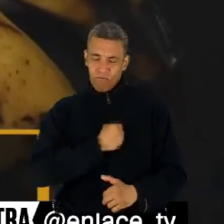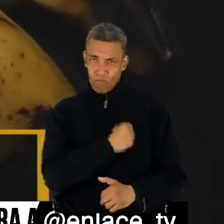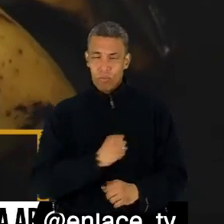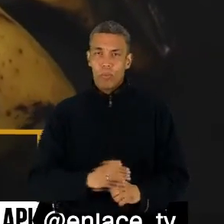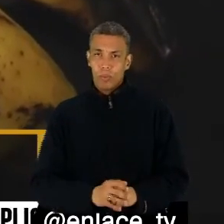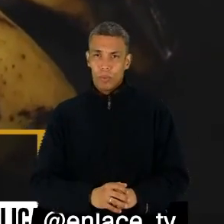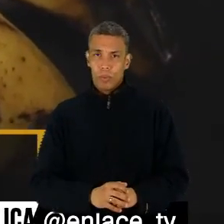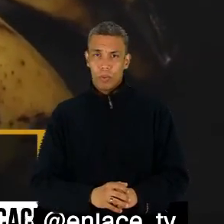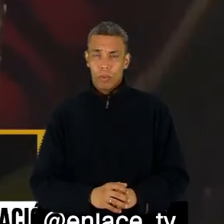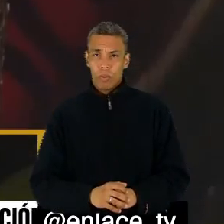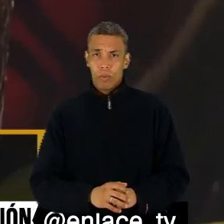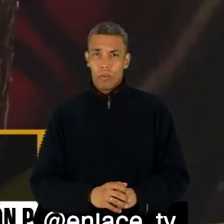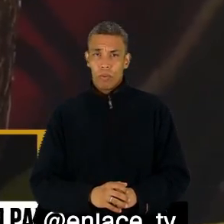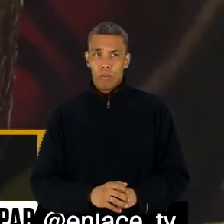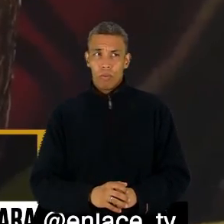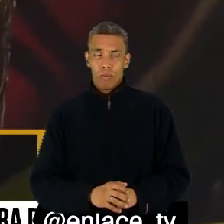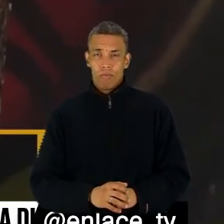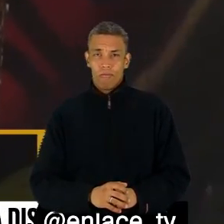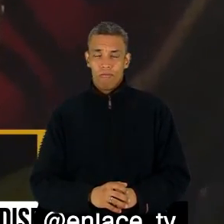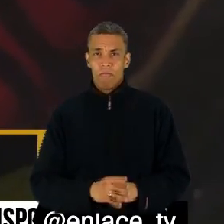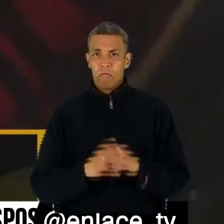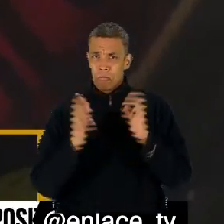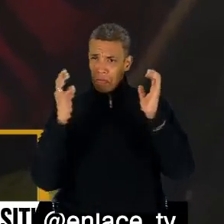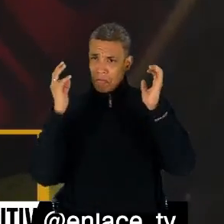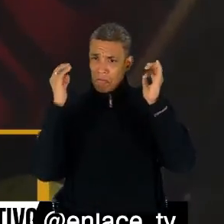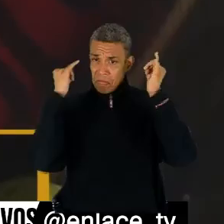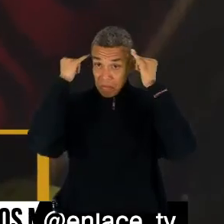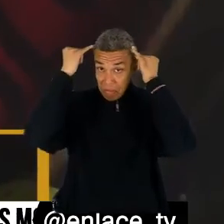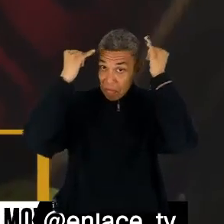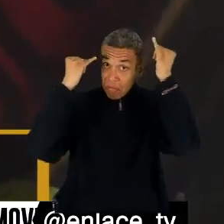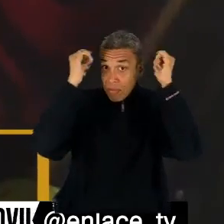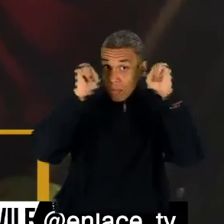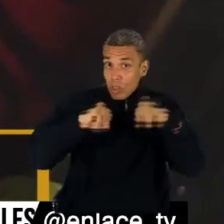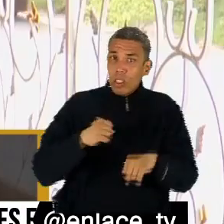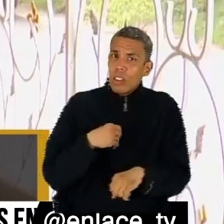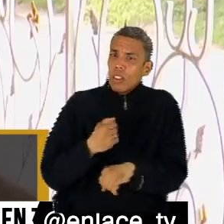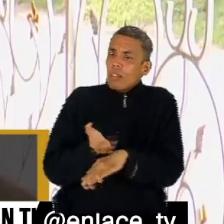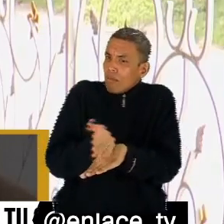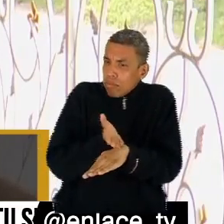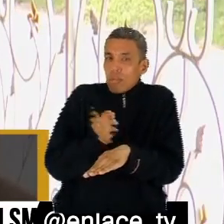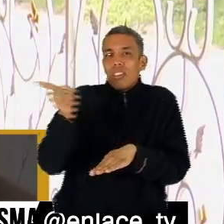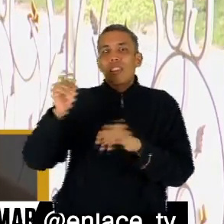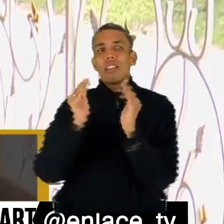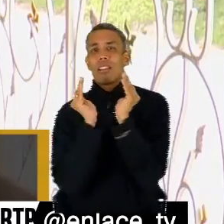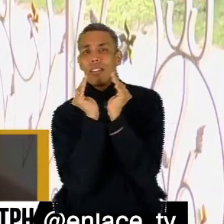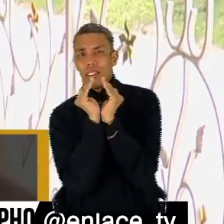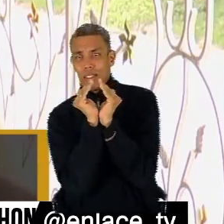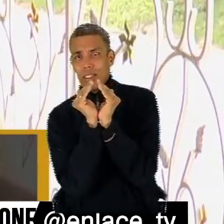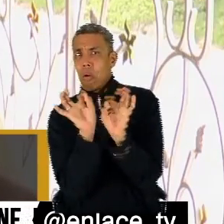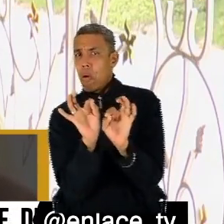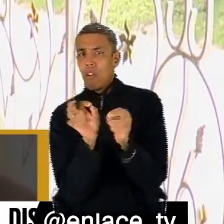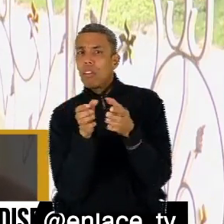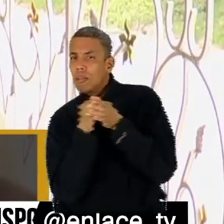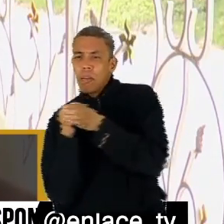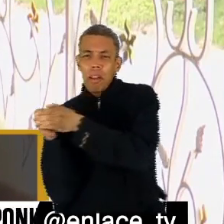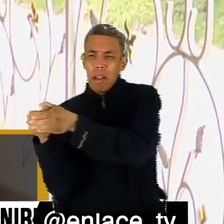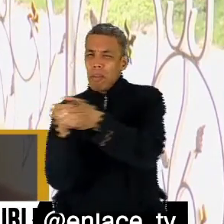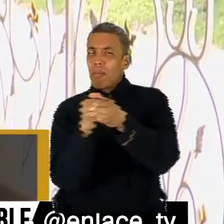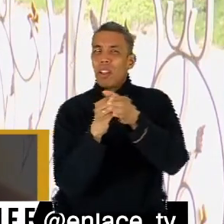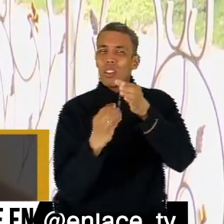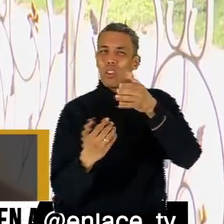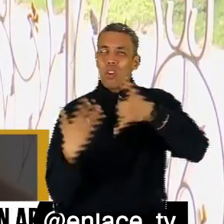los espacios de creación de esta asociación para poder exigir a Bienestar Familiar y a las organizaciones que trabajan en Colombia